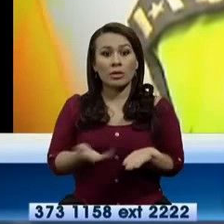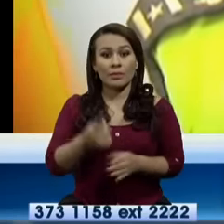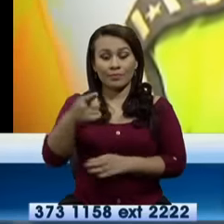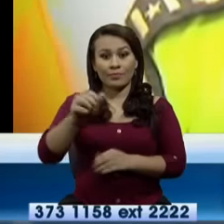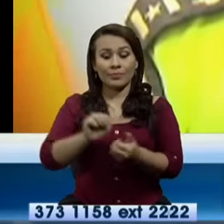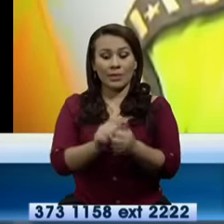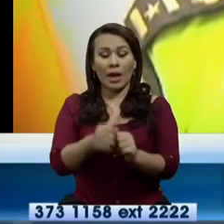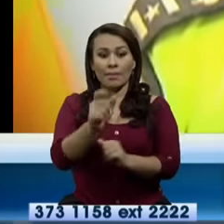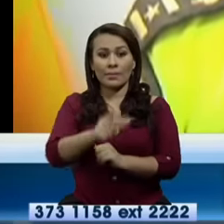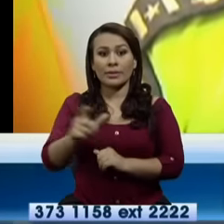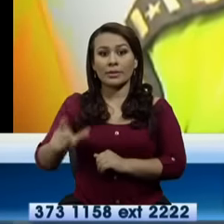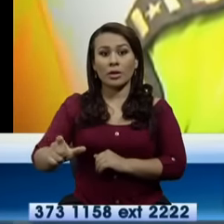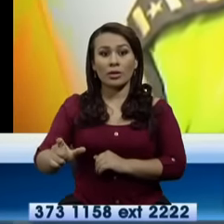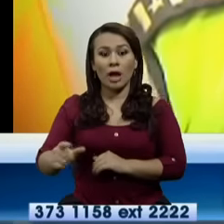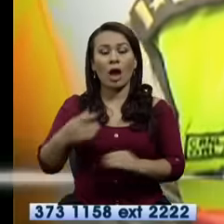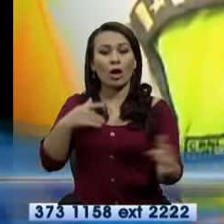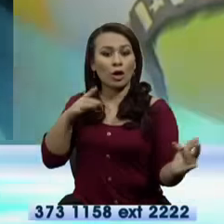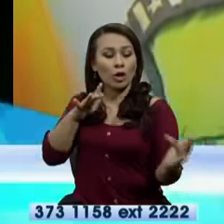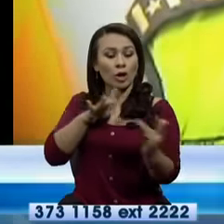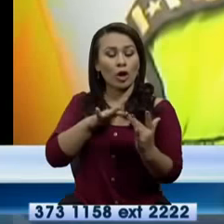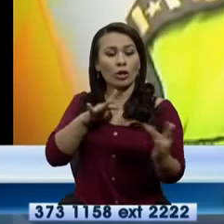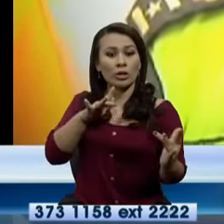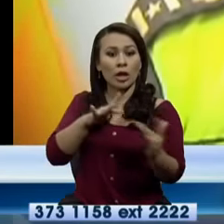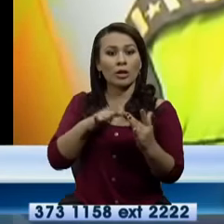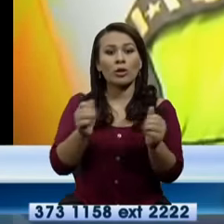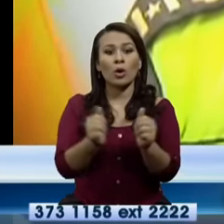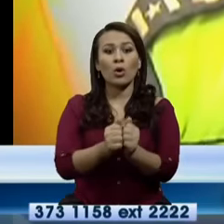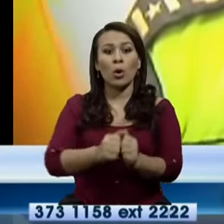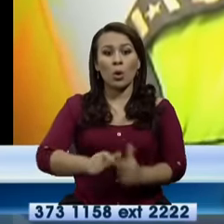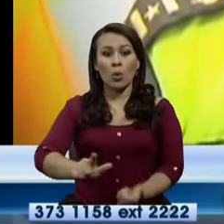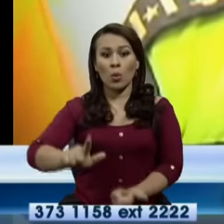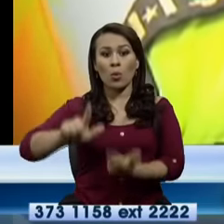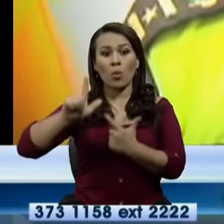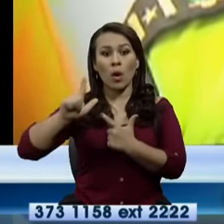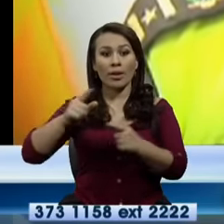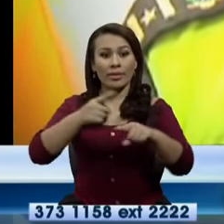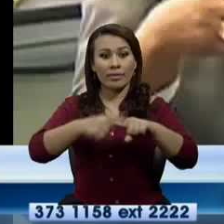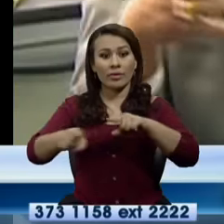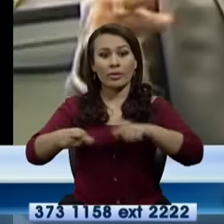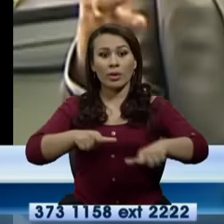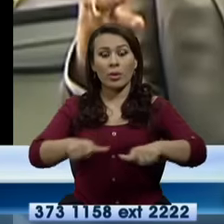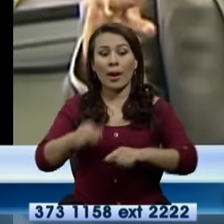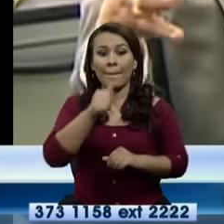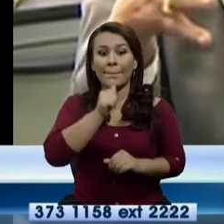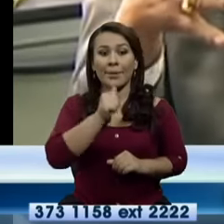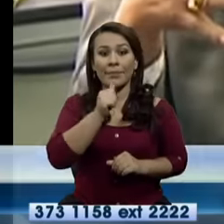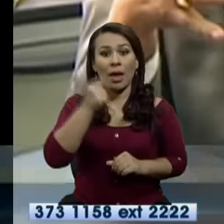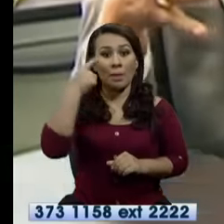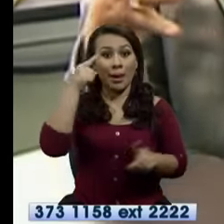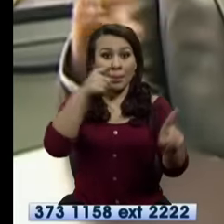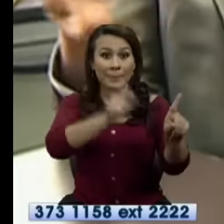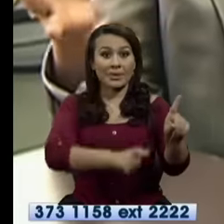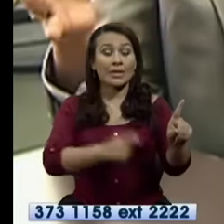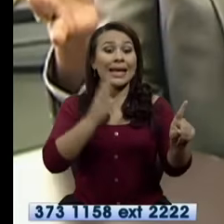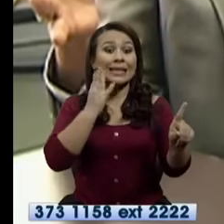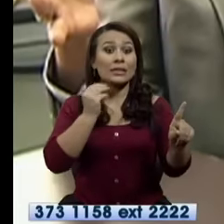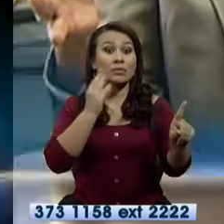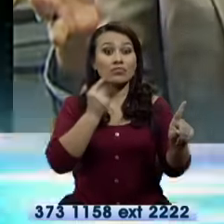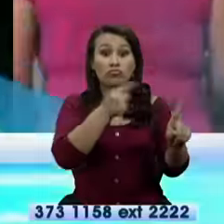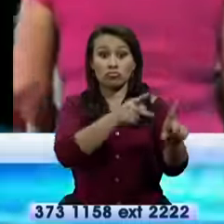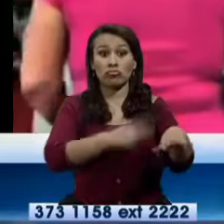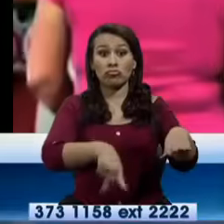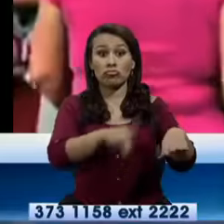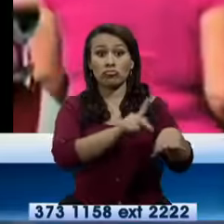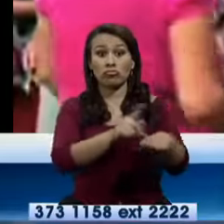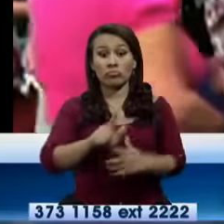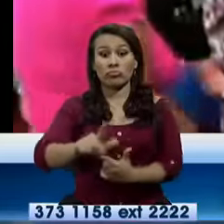tiene un contacto permanente y directo con los guardias de las diferentes urbanizaciones privadas para este experto en seguridad por lo general